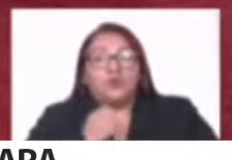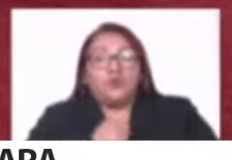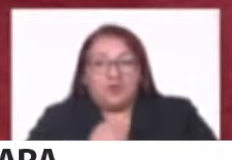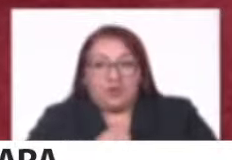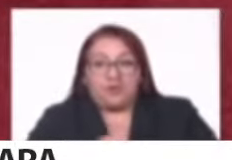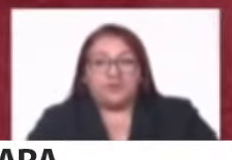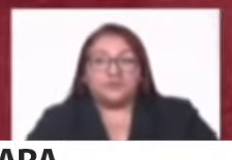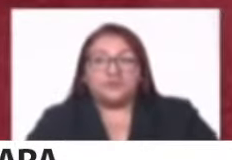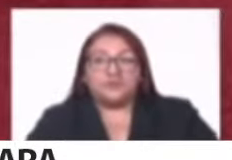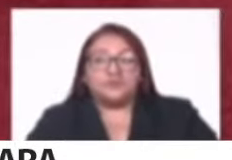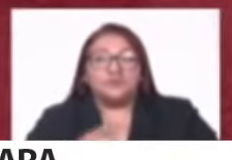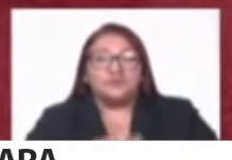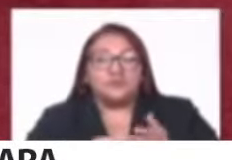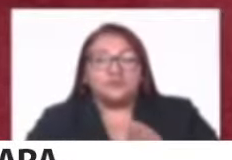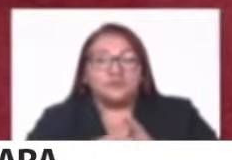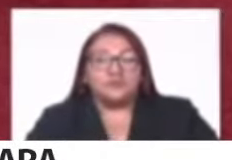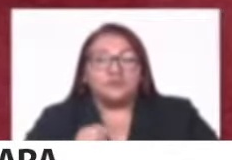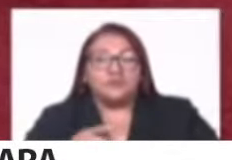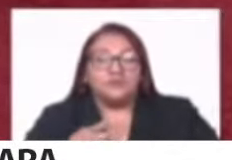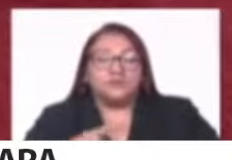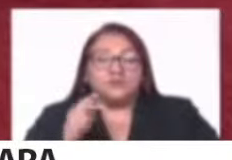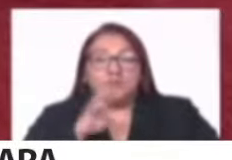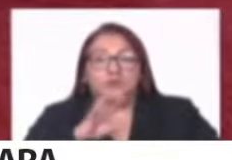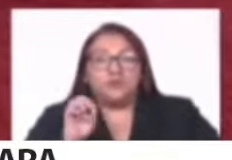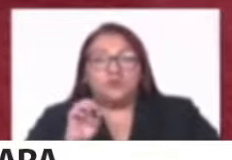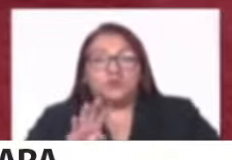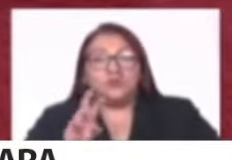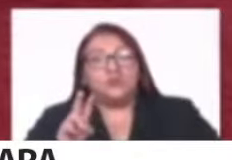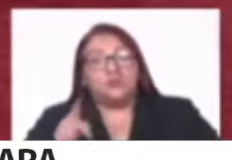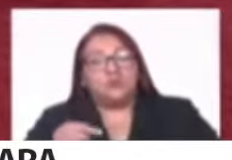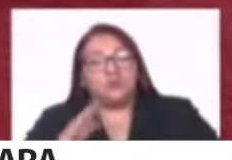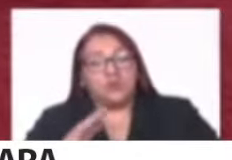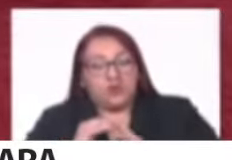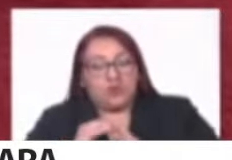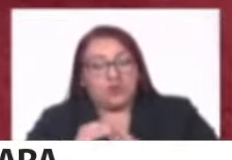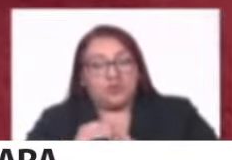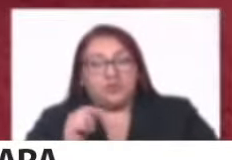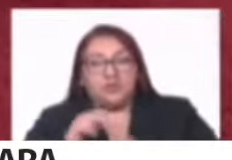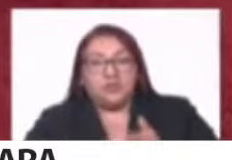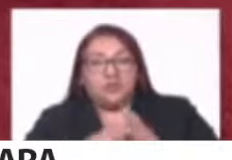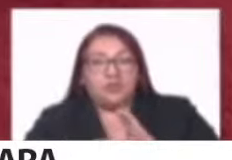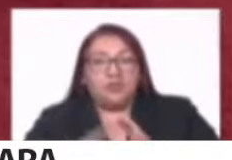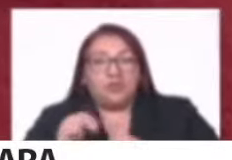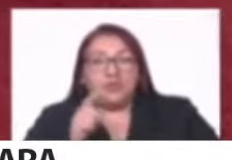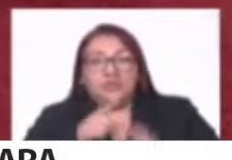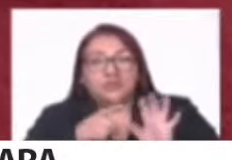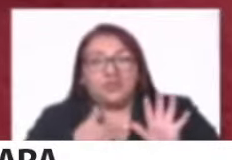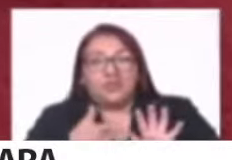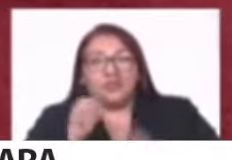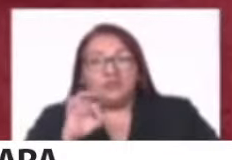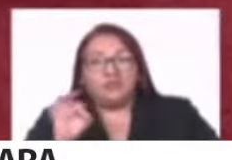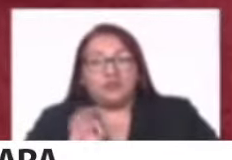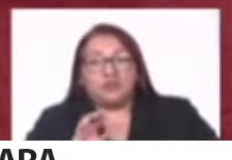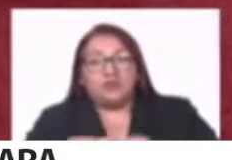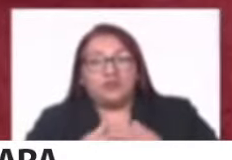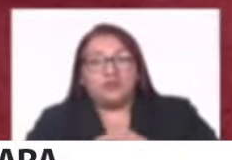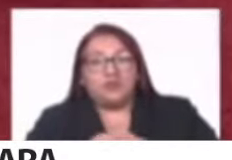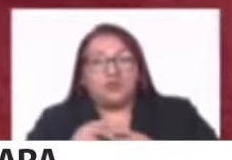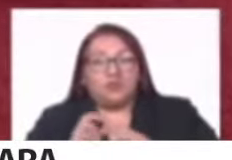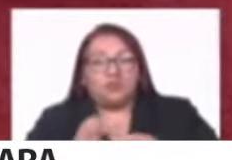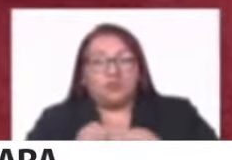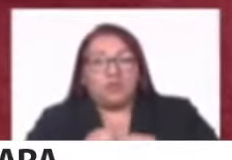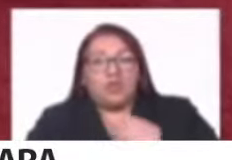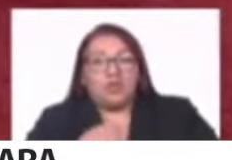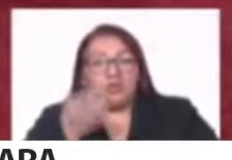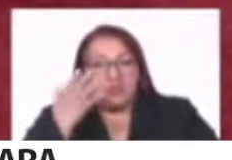función, lo que representa un incremento de 442 millones y un aumento del 7% en comparación con el presupuesto del